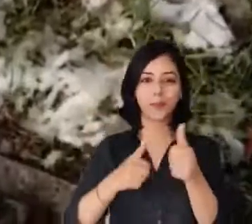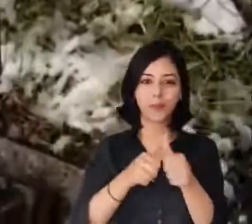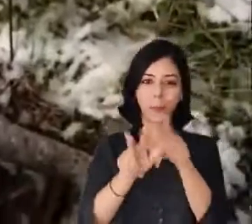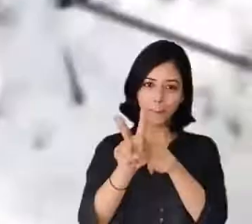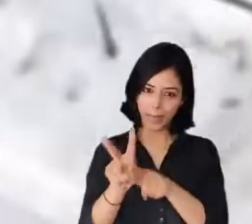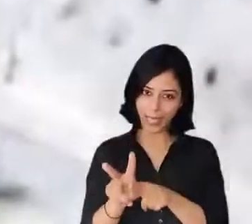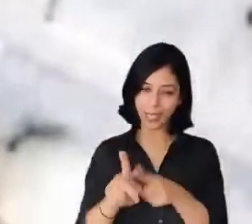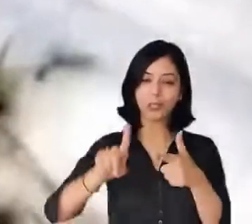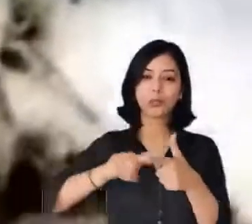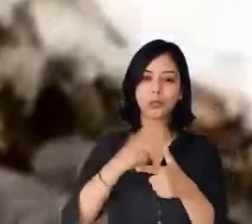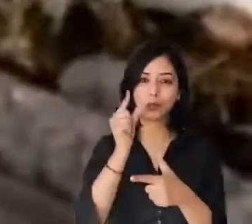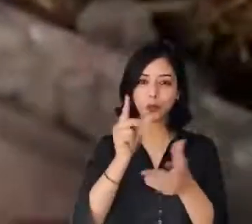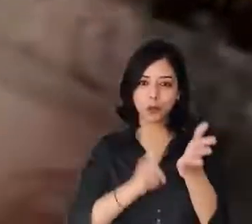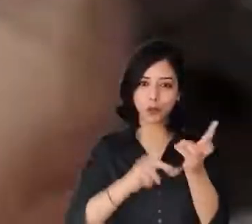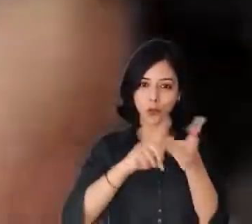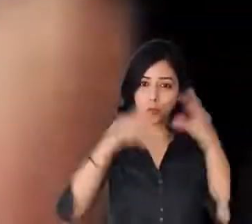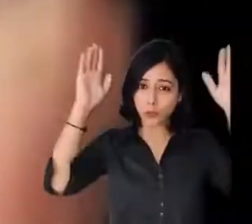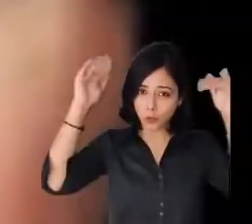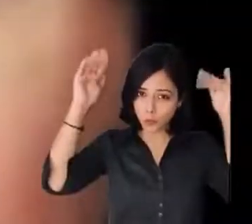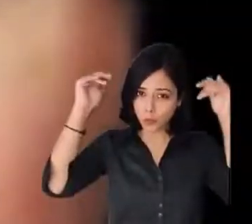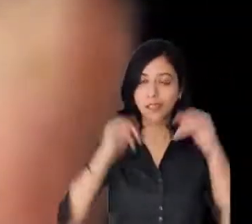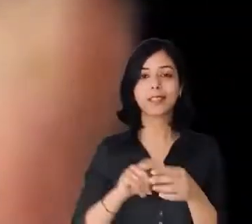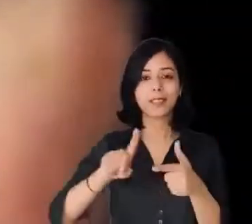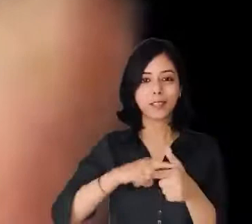Pero el funeral no les dio ninguna pista nueva.